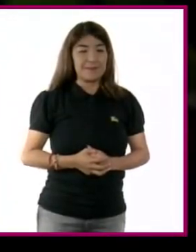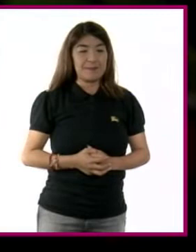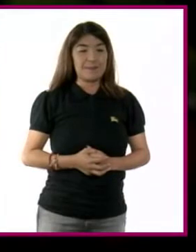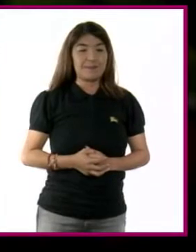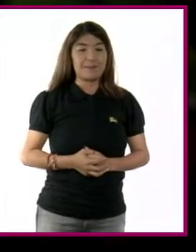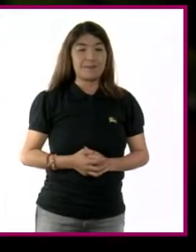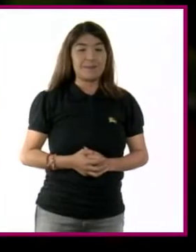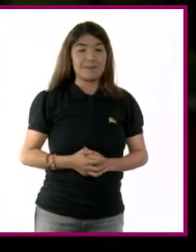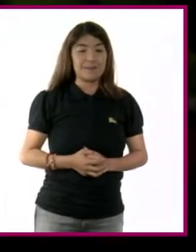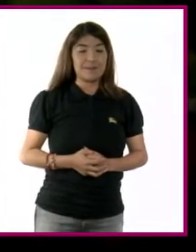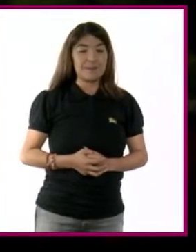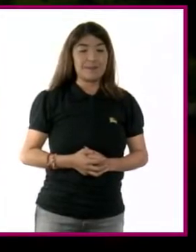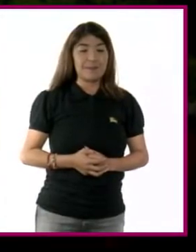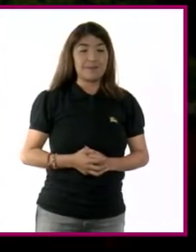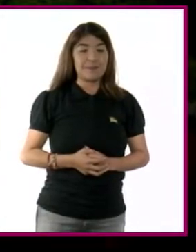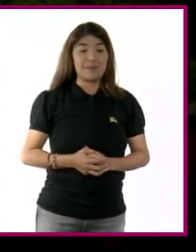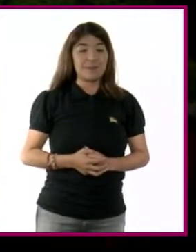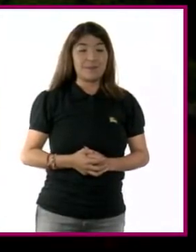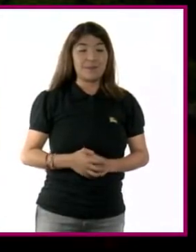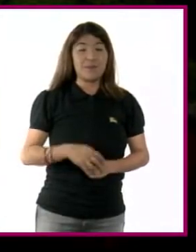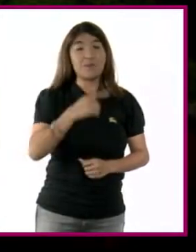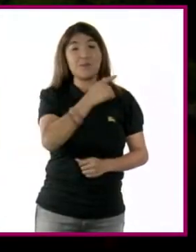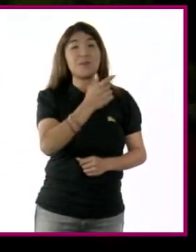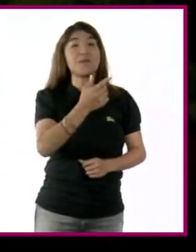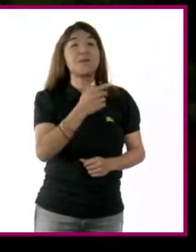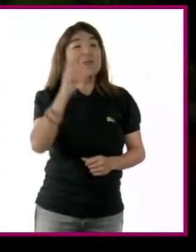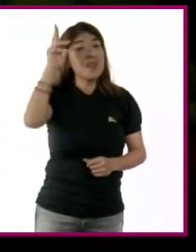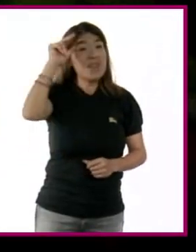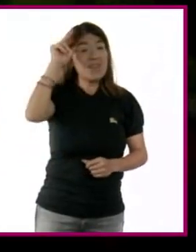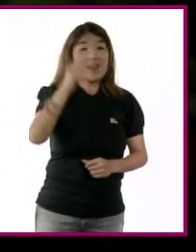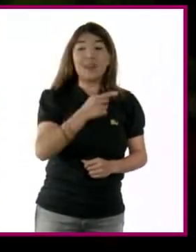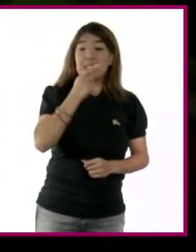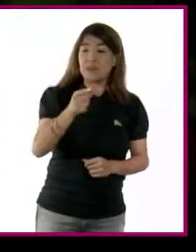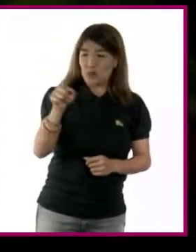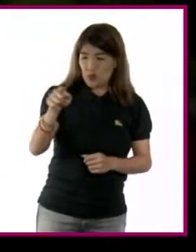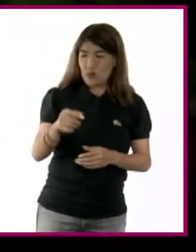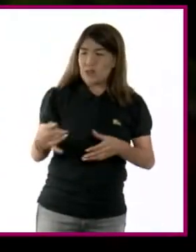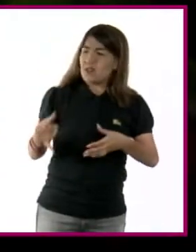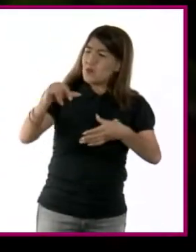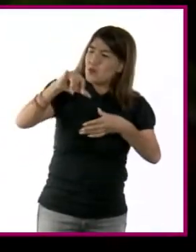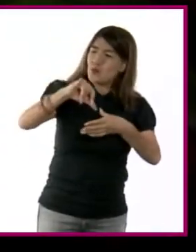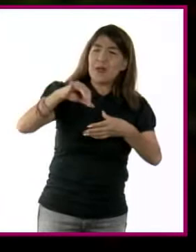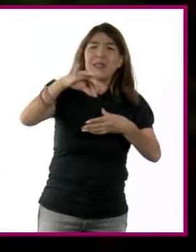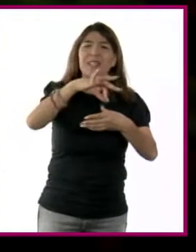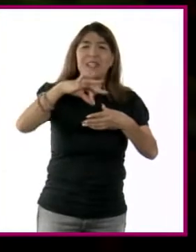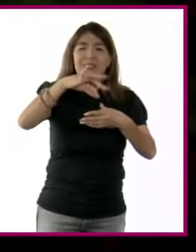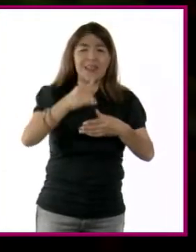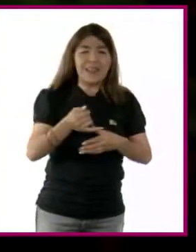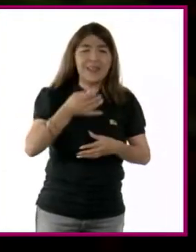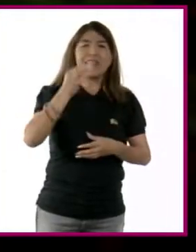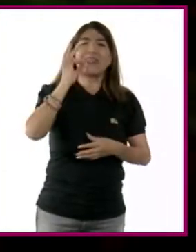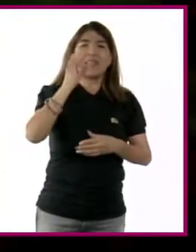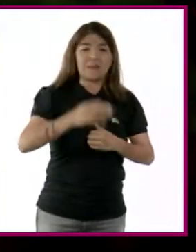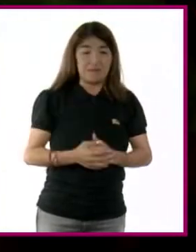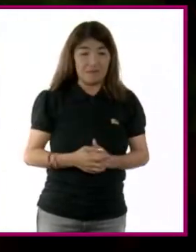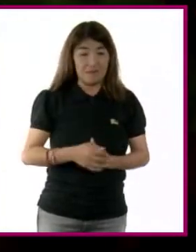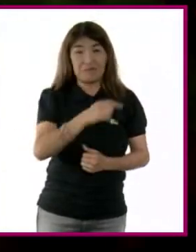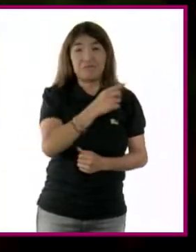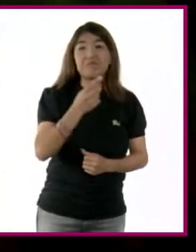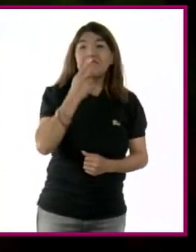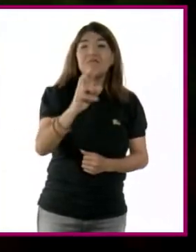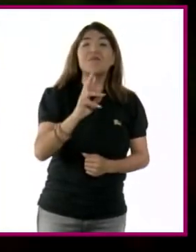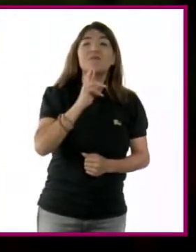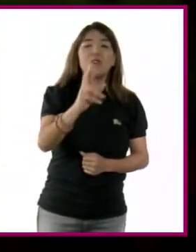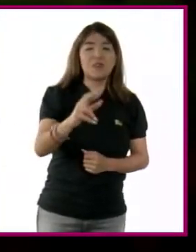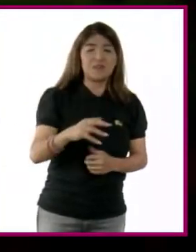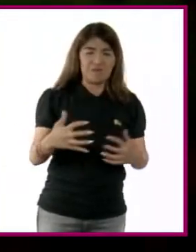Sírvete un poco más de té, le dijo muy formal la liebre de marzo. Todavía no tomé nada, replicó Alicia con tono